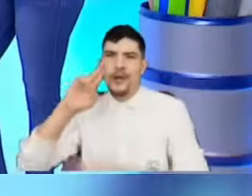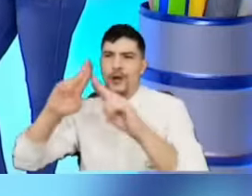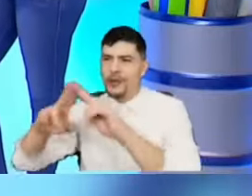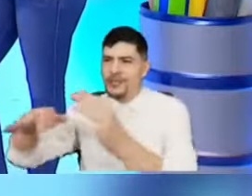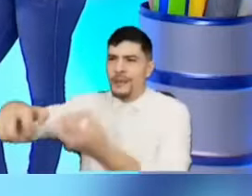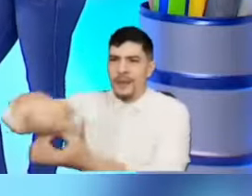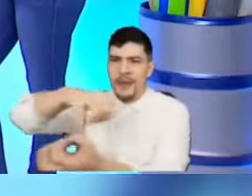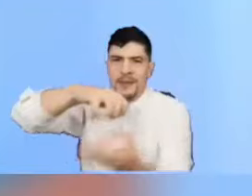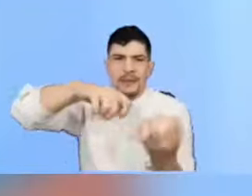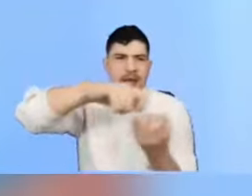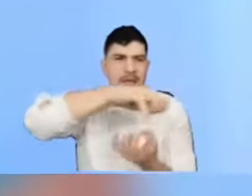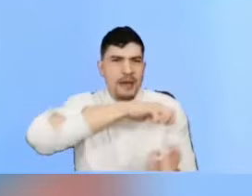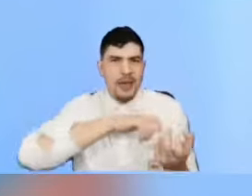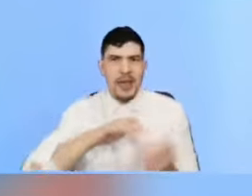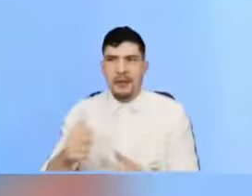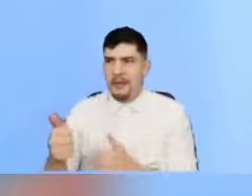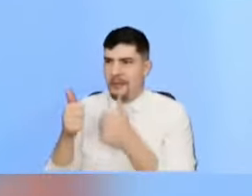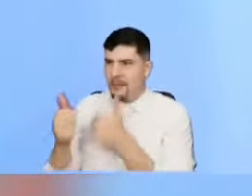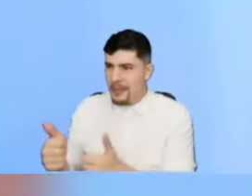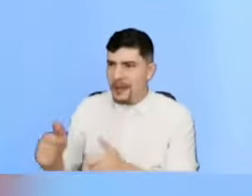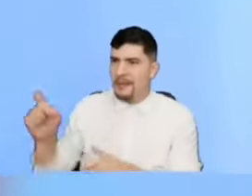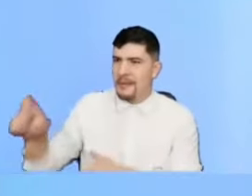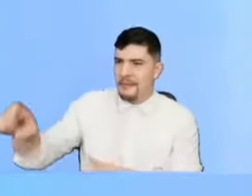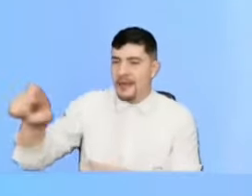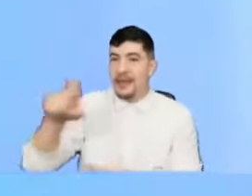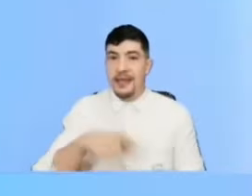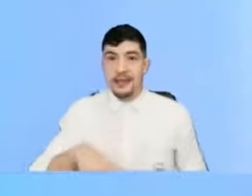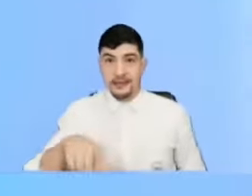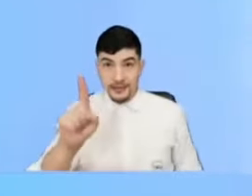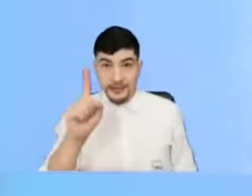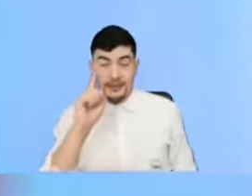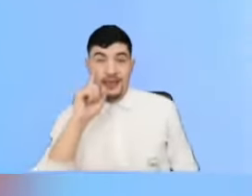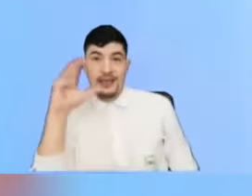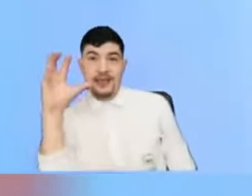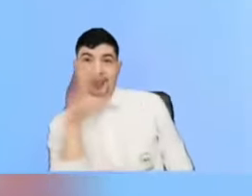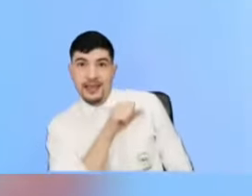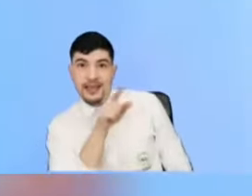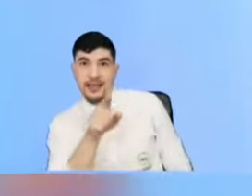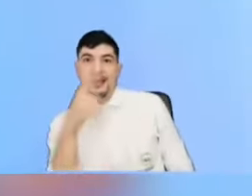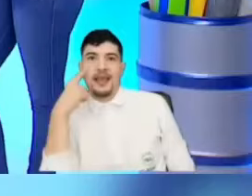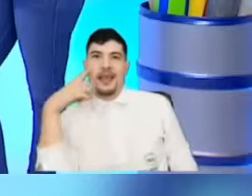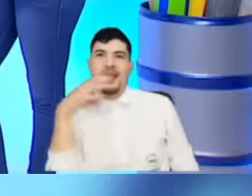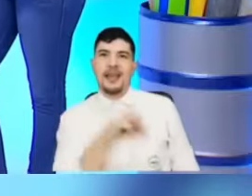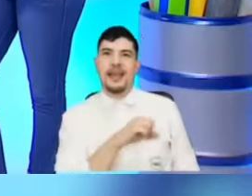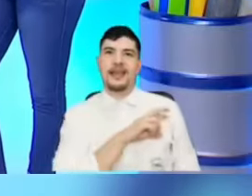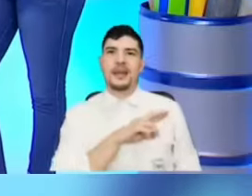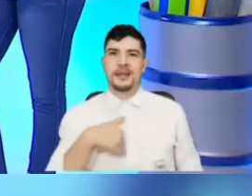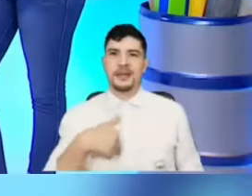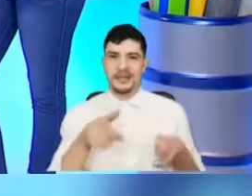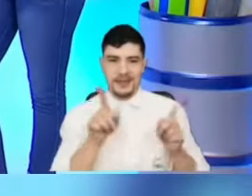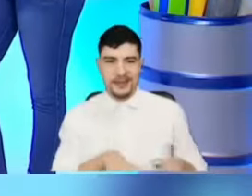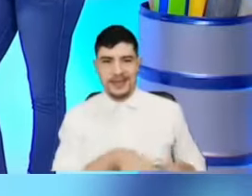un buen viaje el hombre. Si te diste cuenta, también lo acompañamos nosotros. Bueno. Por ahí aparecimos colados.